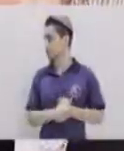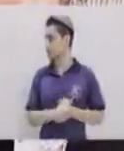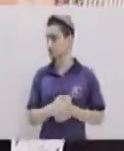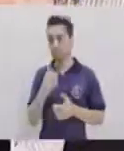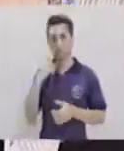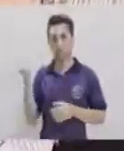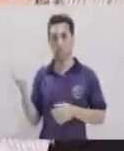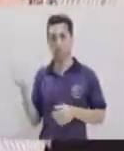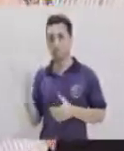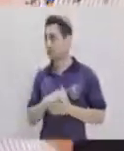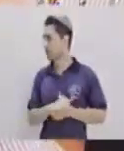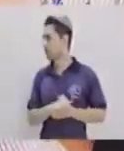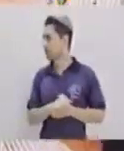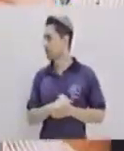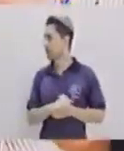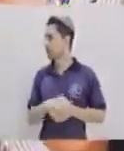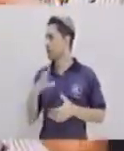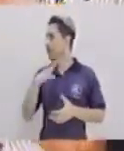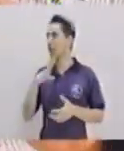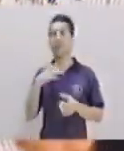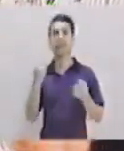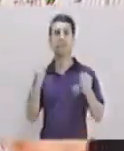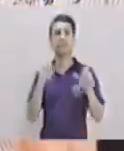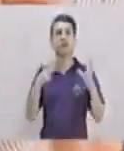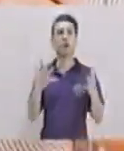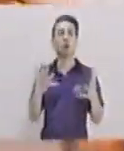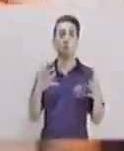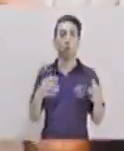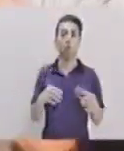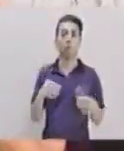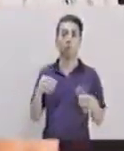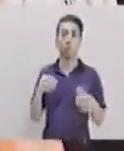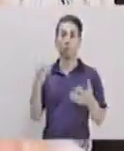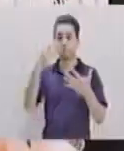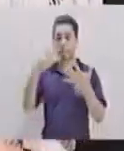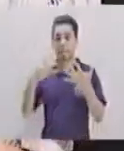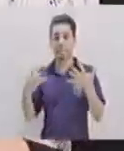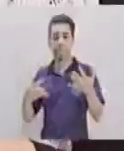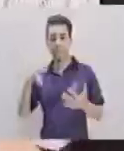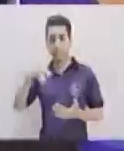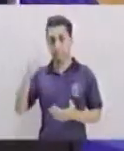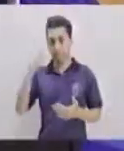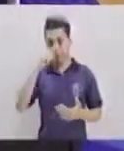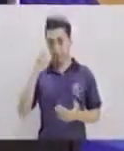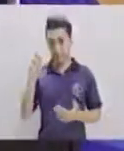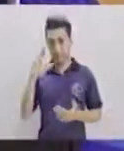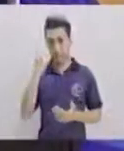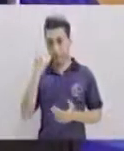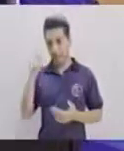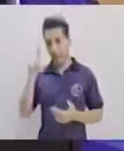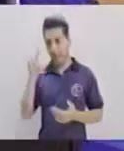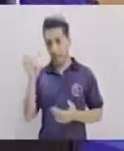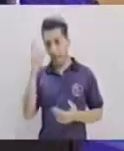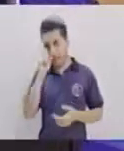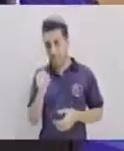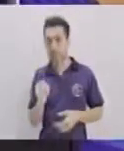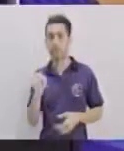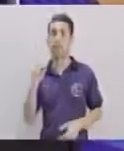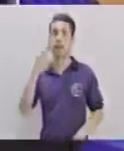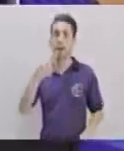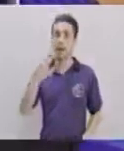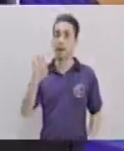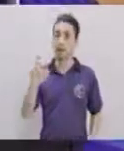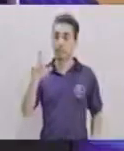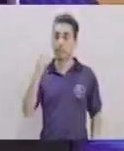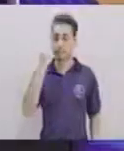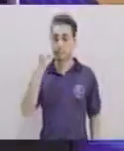Puedes ver mi ruleta, está hecha con material reciclado. Tú puedes utilizar